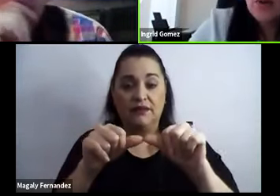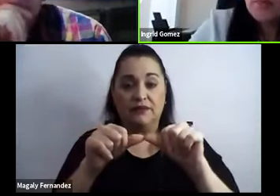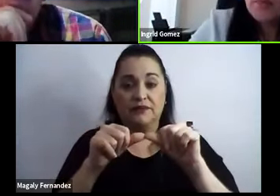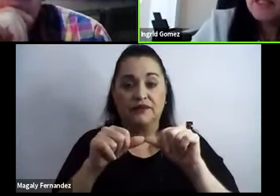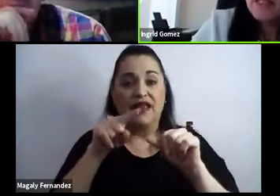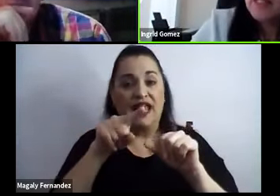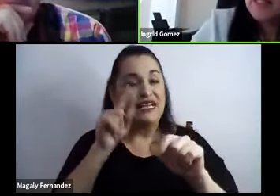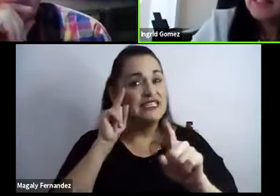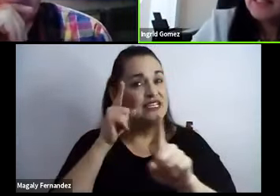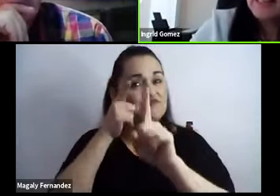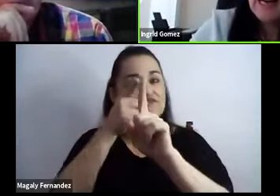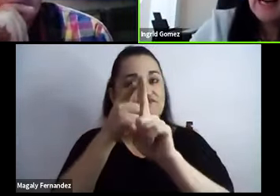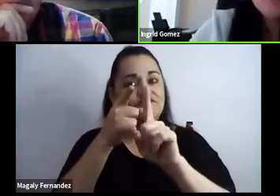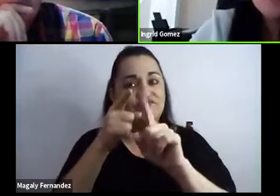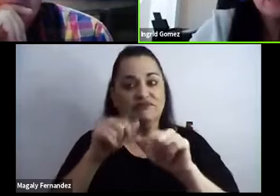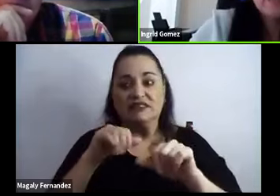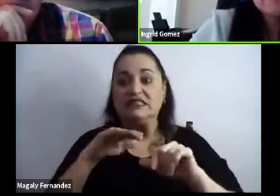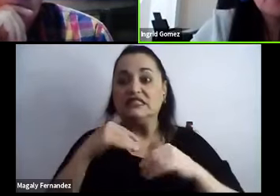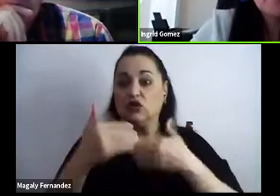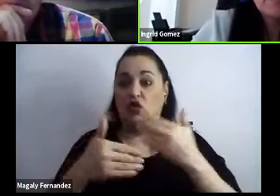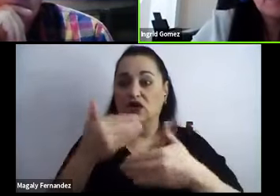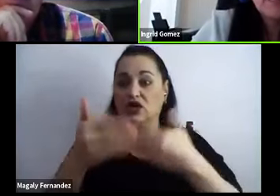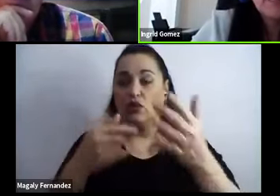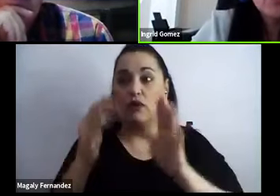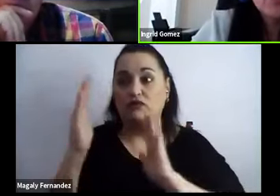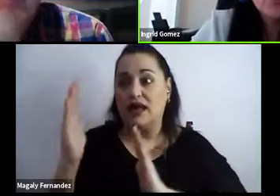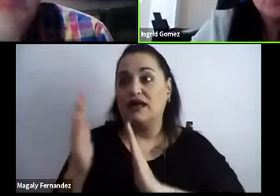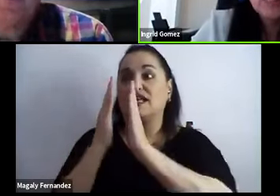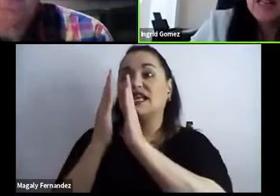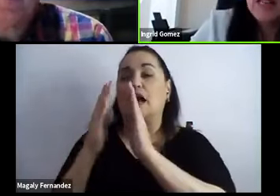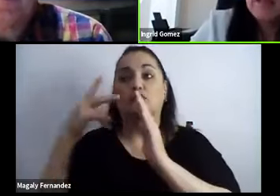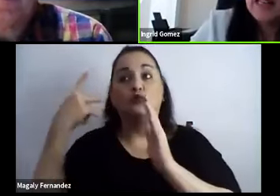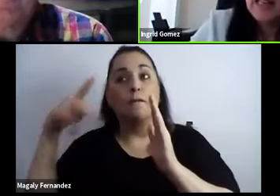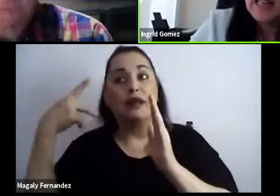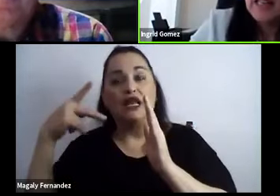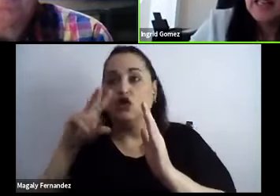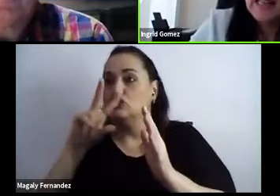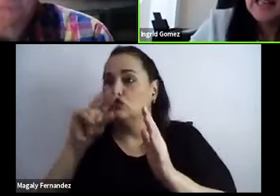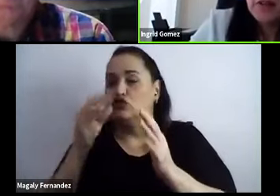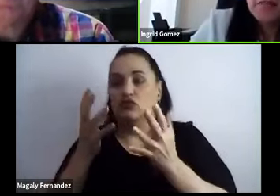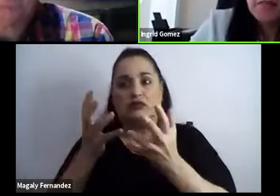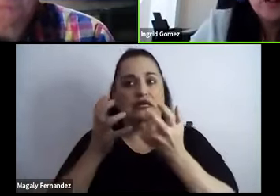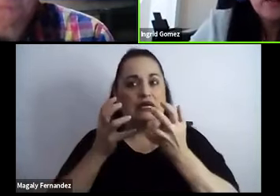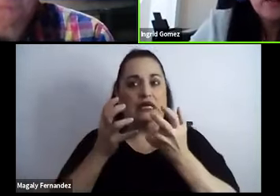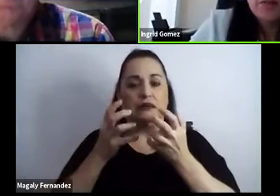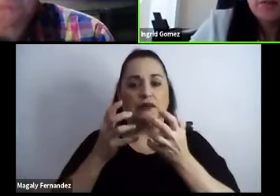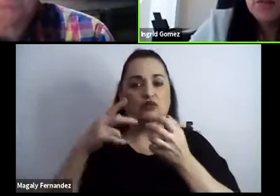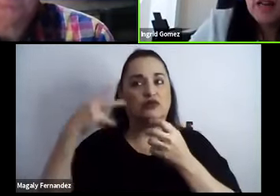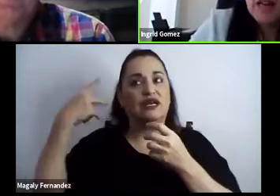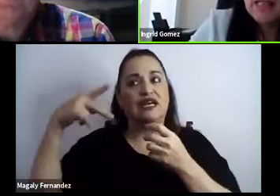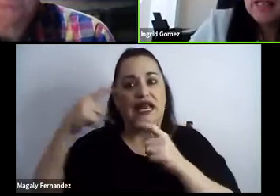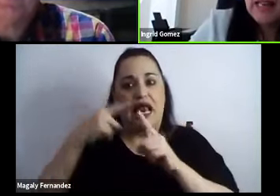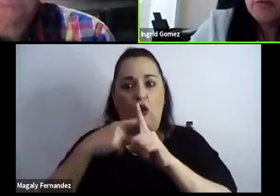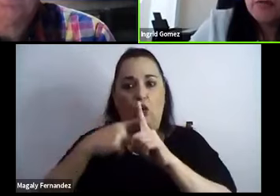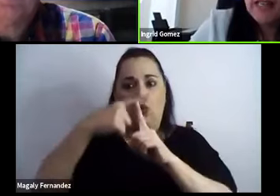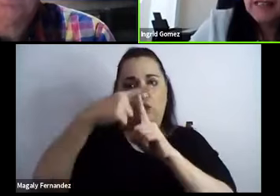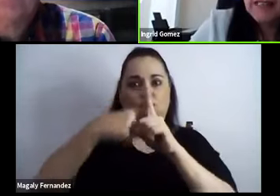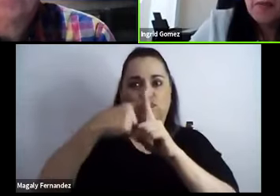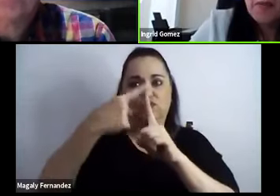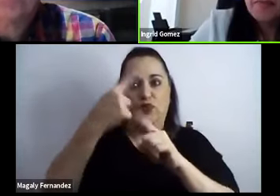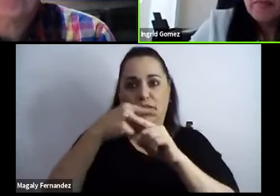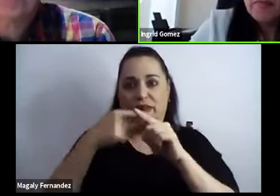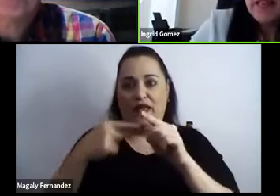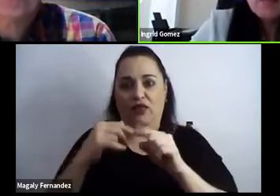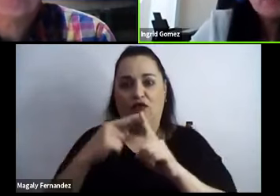este ritmo, pues entonces acercarnos a ese peligroso y no deseable grado y medio que mencionabas en la